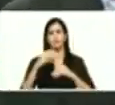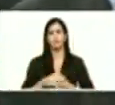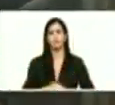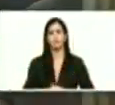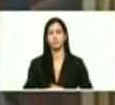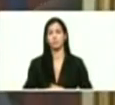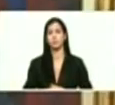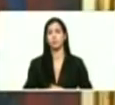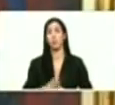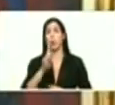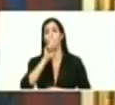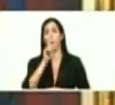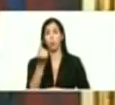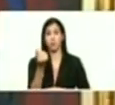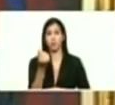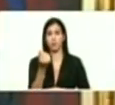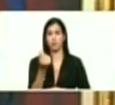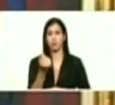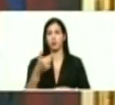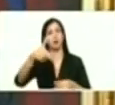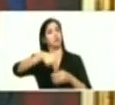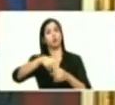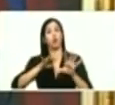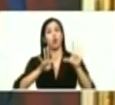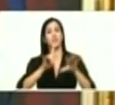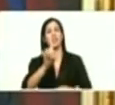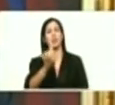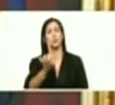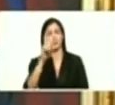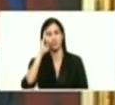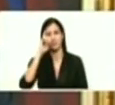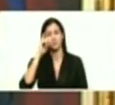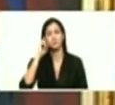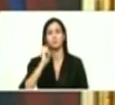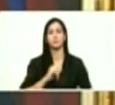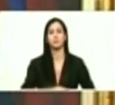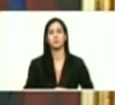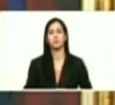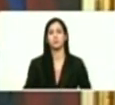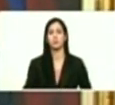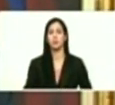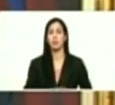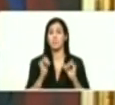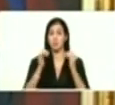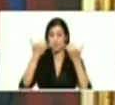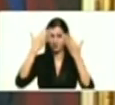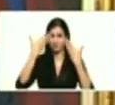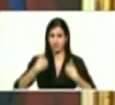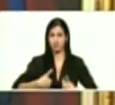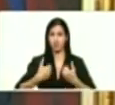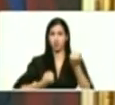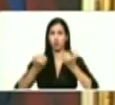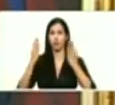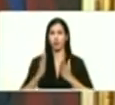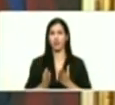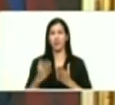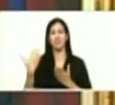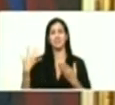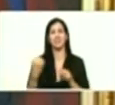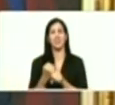un bolívar la de 91 y el mismo camionetero que trabajaba con Mervin